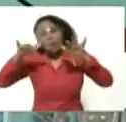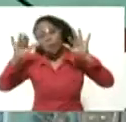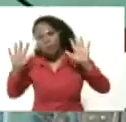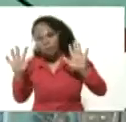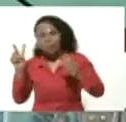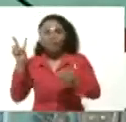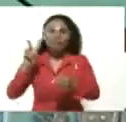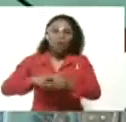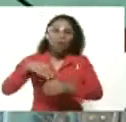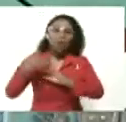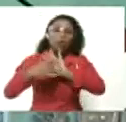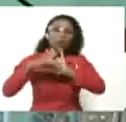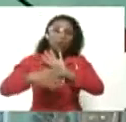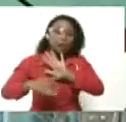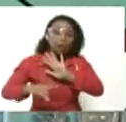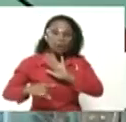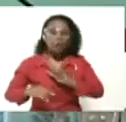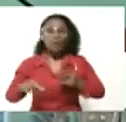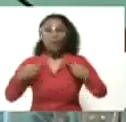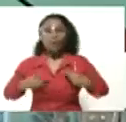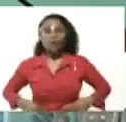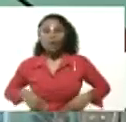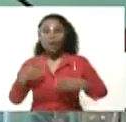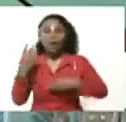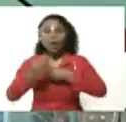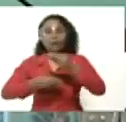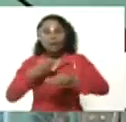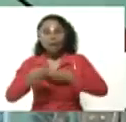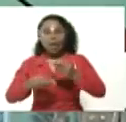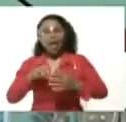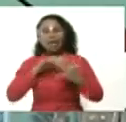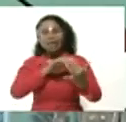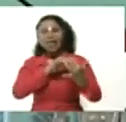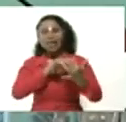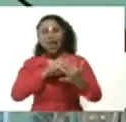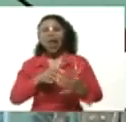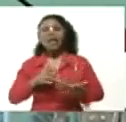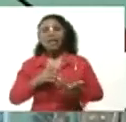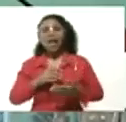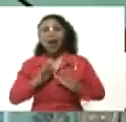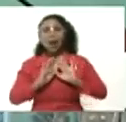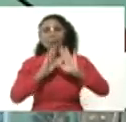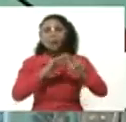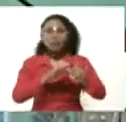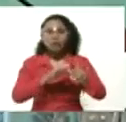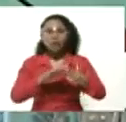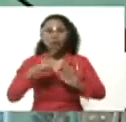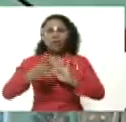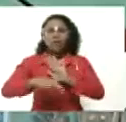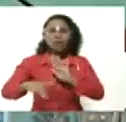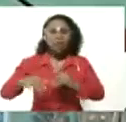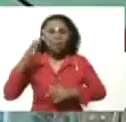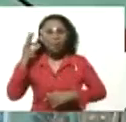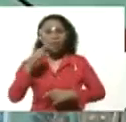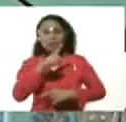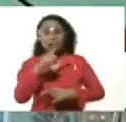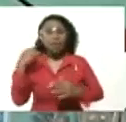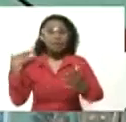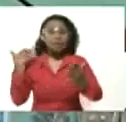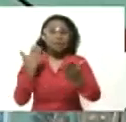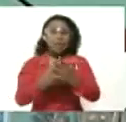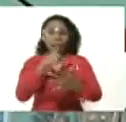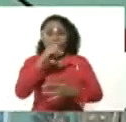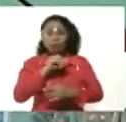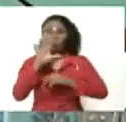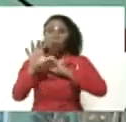los derechos humanos, y llegado el caso, la guerra en favor de los derechos de las mujeres, cuando son ellos los que llevan décadas